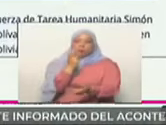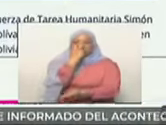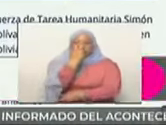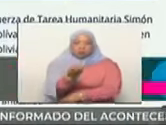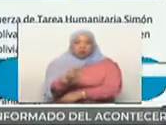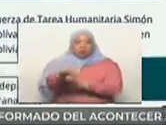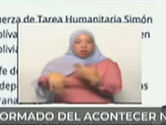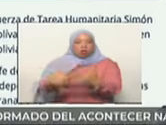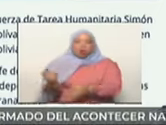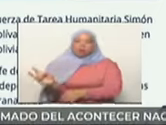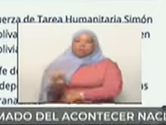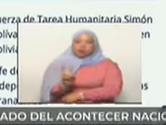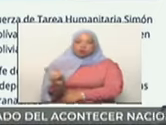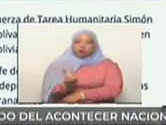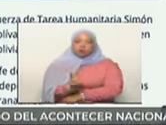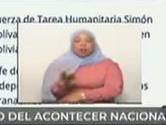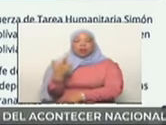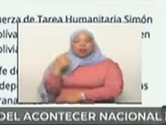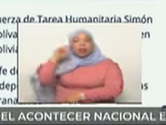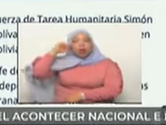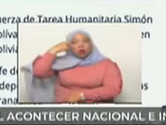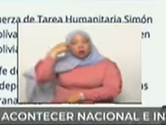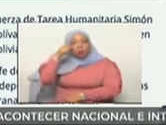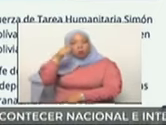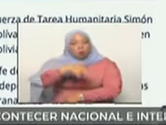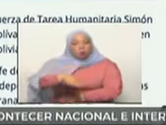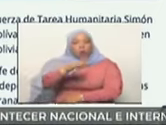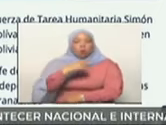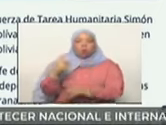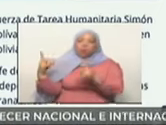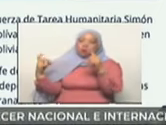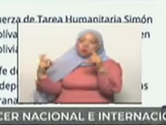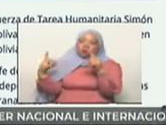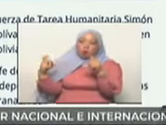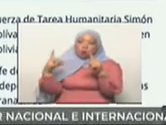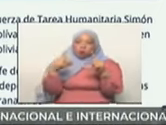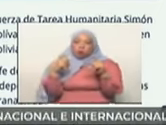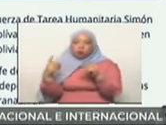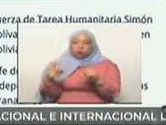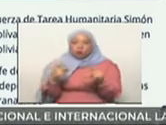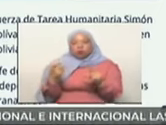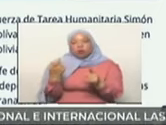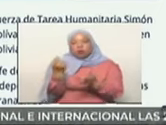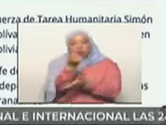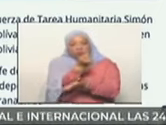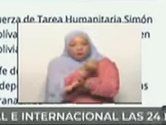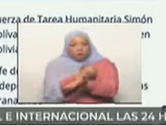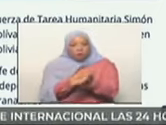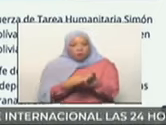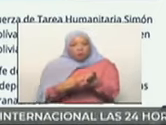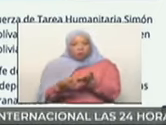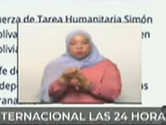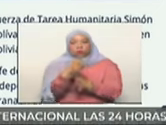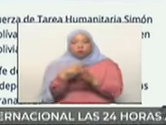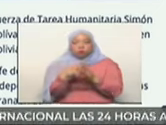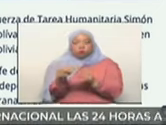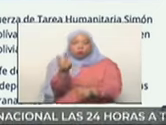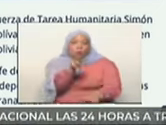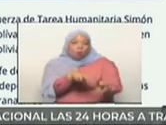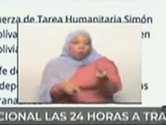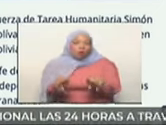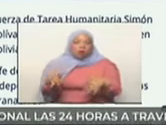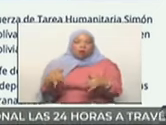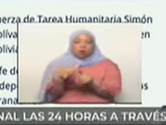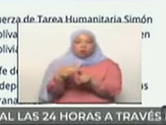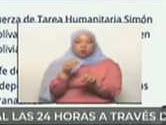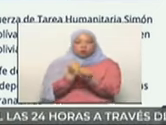rincones del país, y el pueblo también lo ha recordado, con gráficas, con fotos, y recordando también todos los escenarios que han rodeado